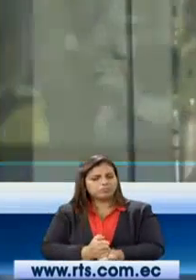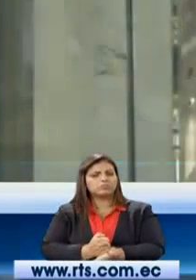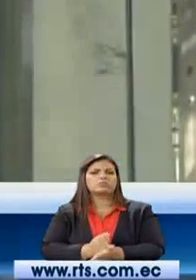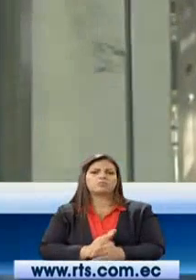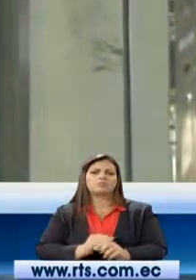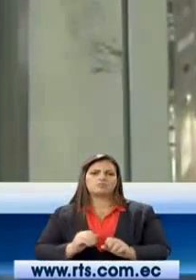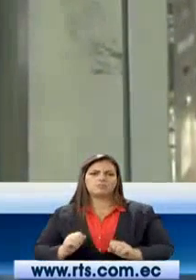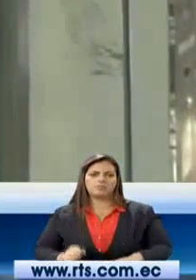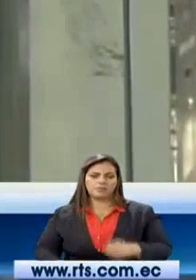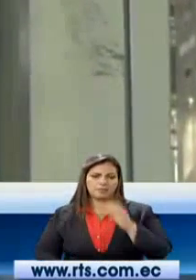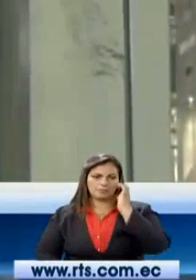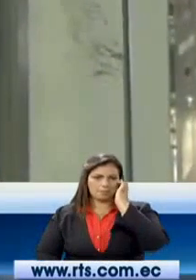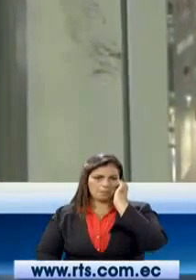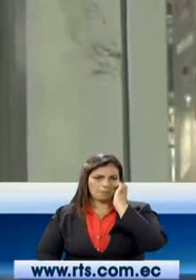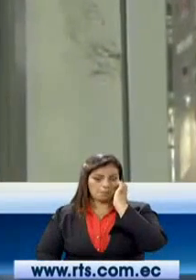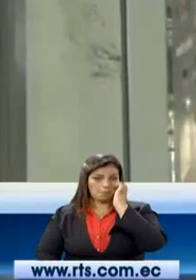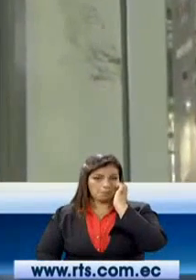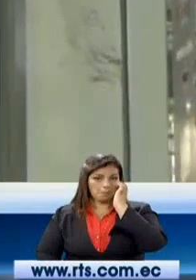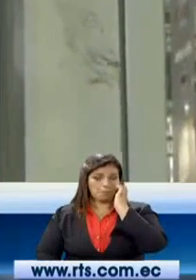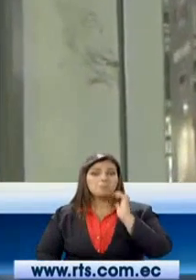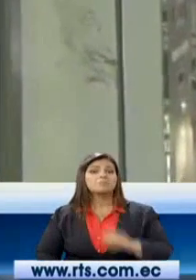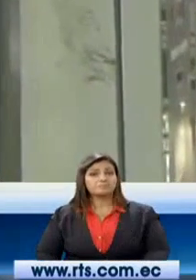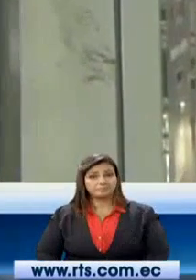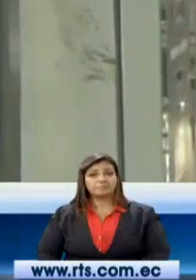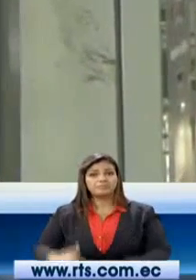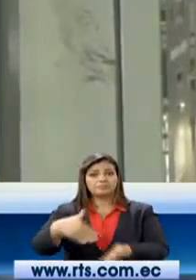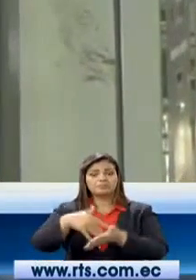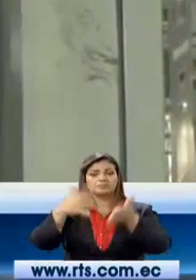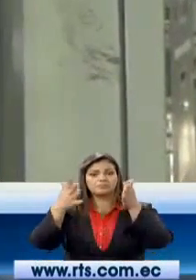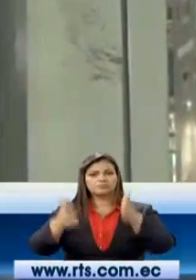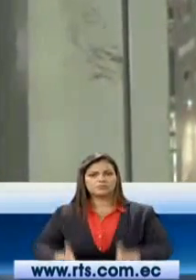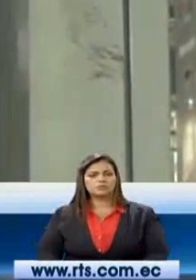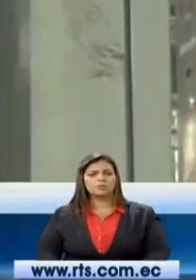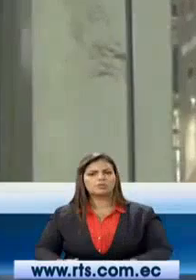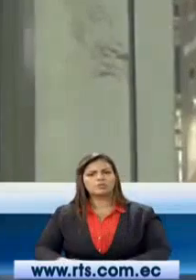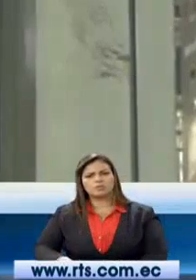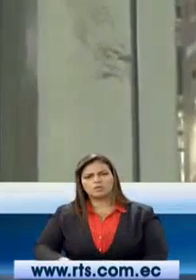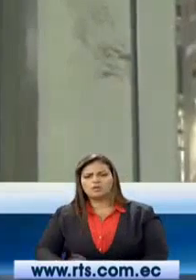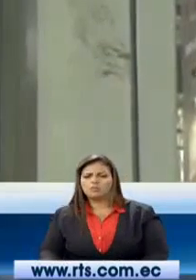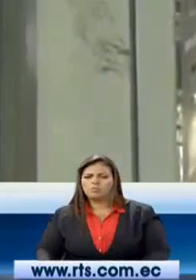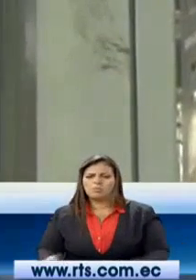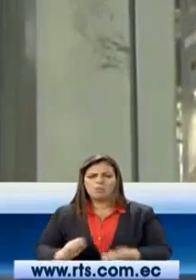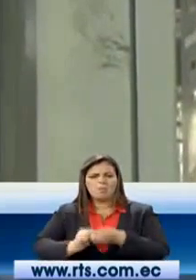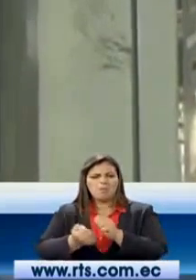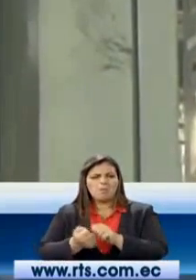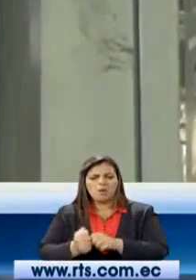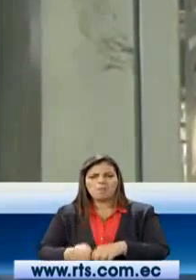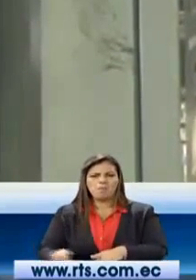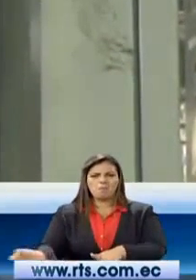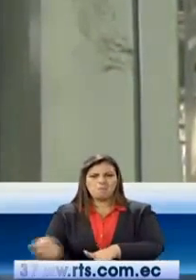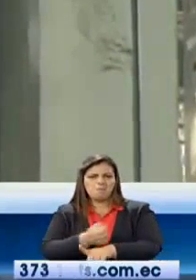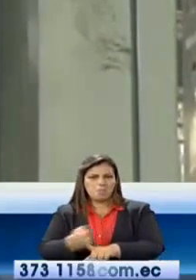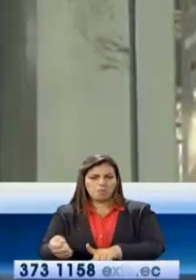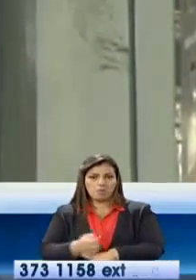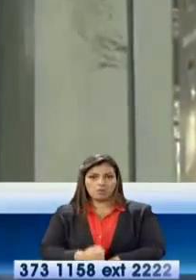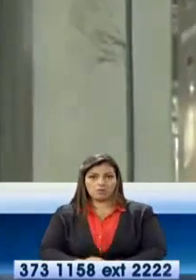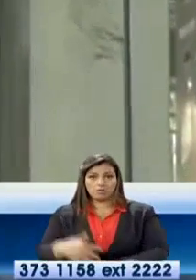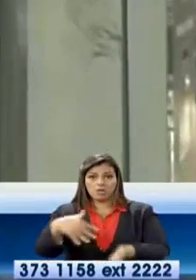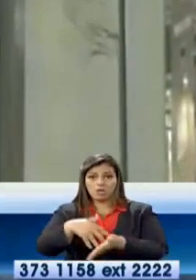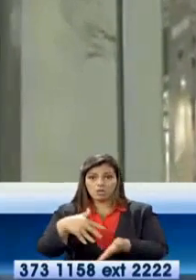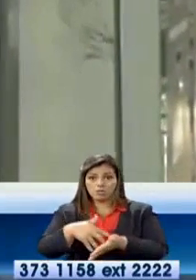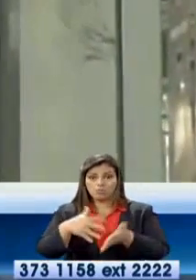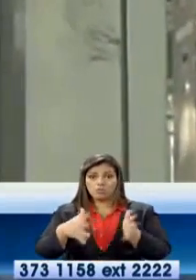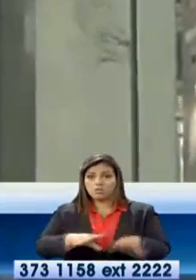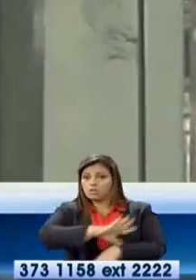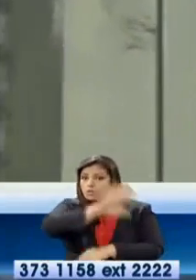actos, muchas veces actos vandálicos, en las ciertas paradas de la Metrovía. No son todos los estudiantes, son